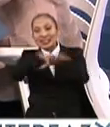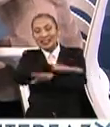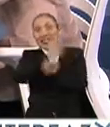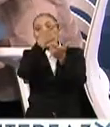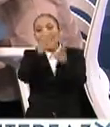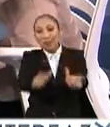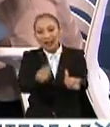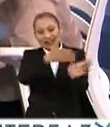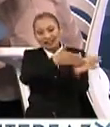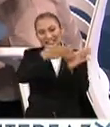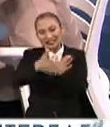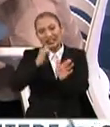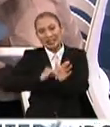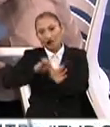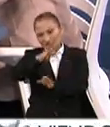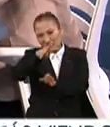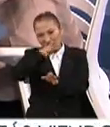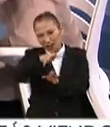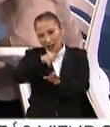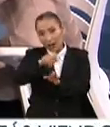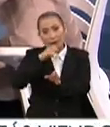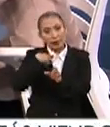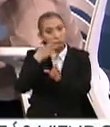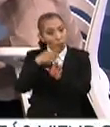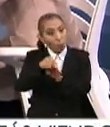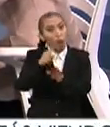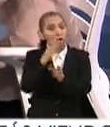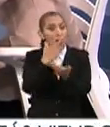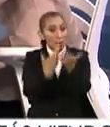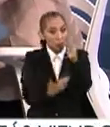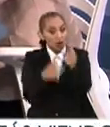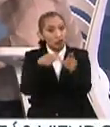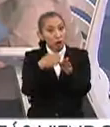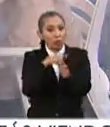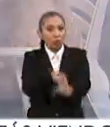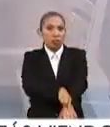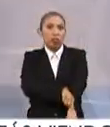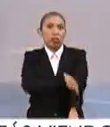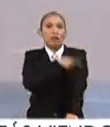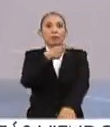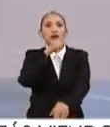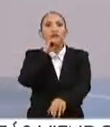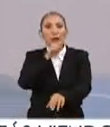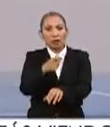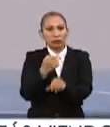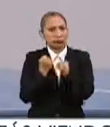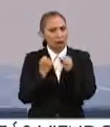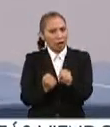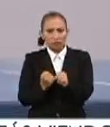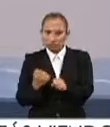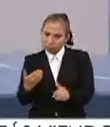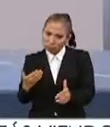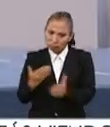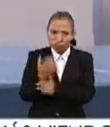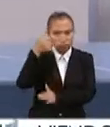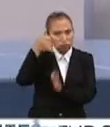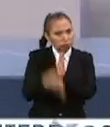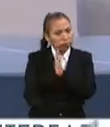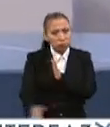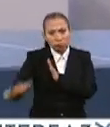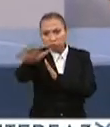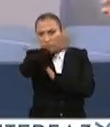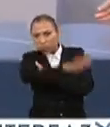este tránsito que se vivió en el siglo XIX, que además es una revolución muy larga, pero además muy contundente, muy profunda